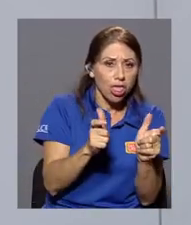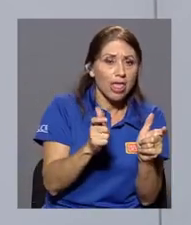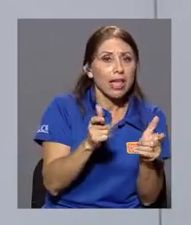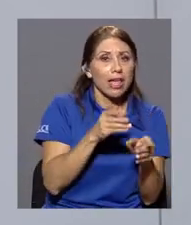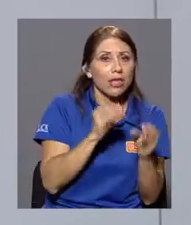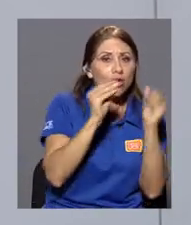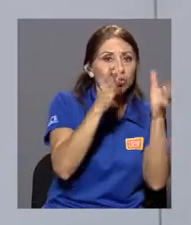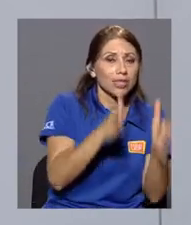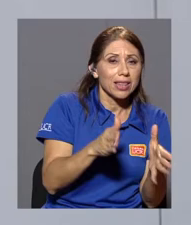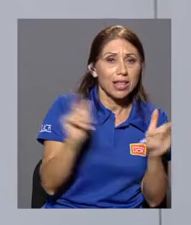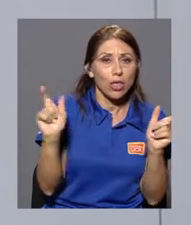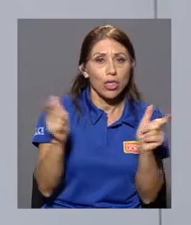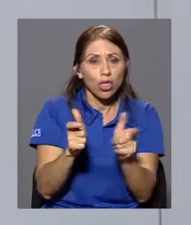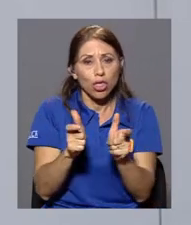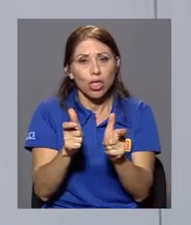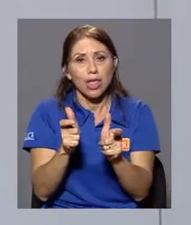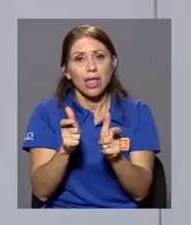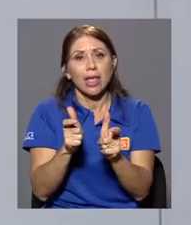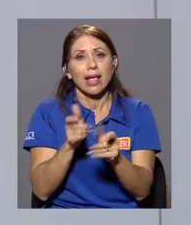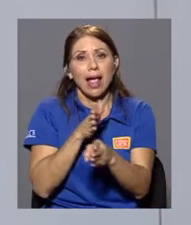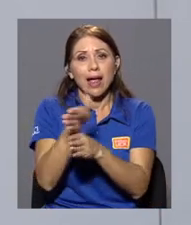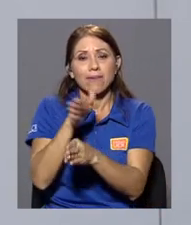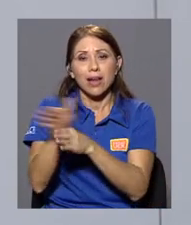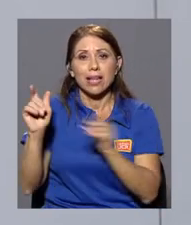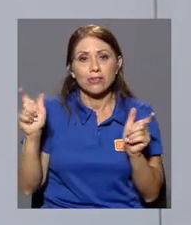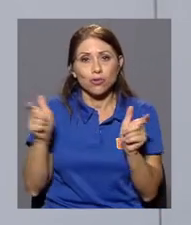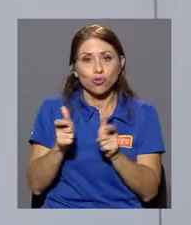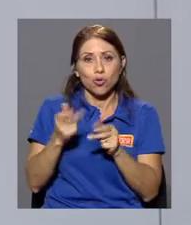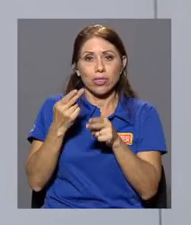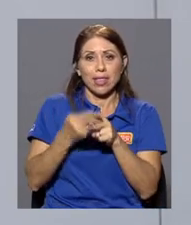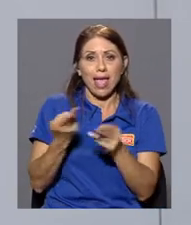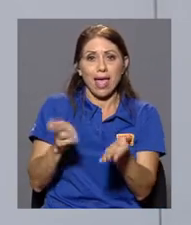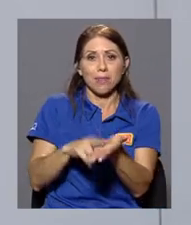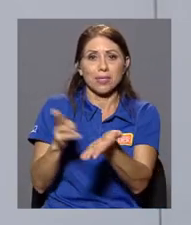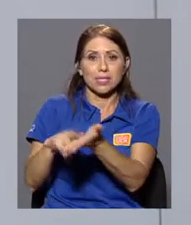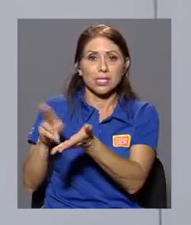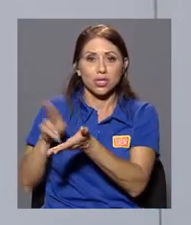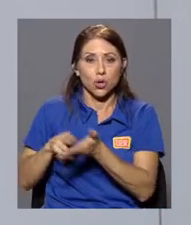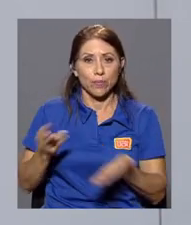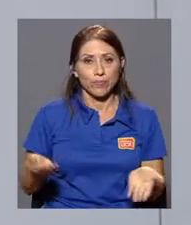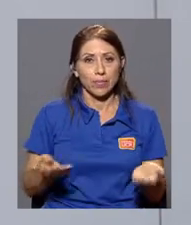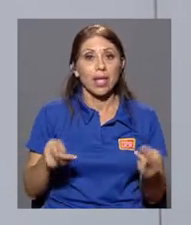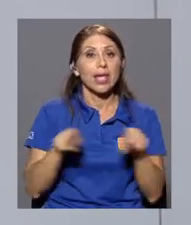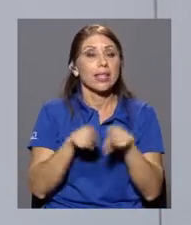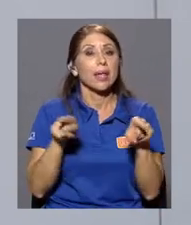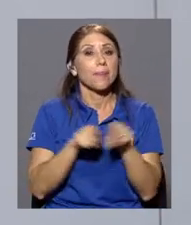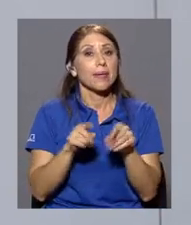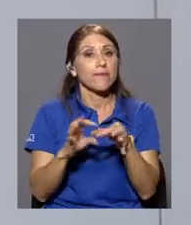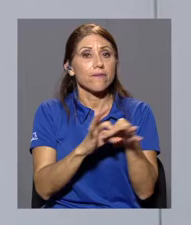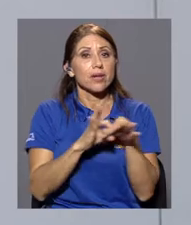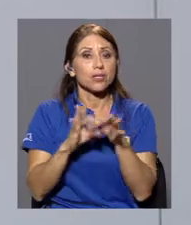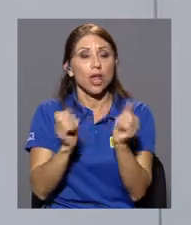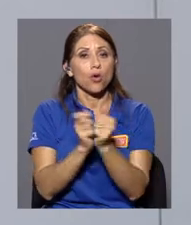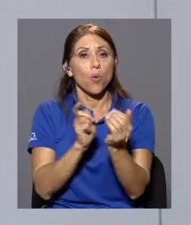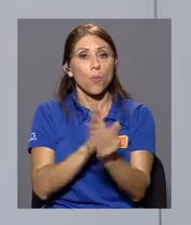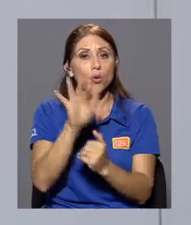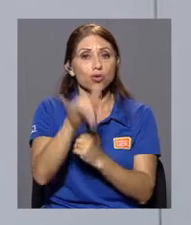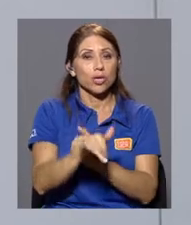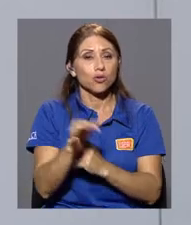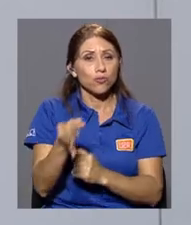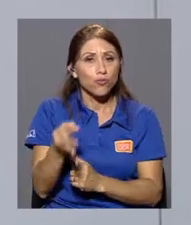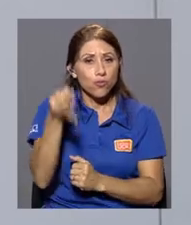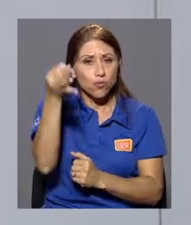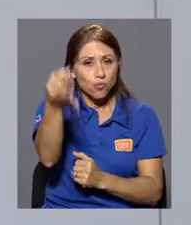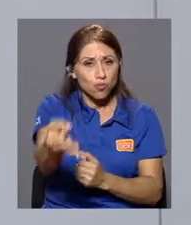admisión. Y el recinto, en relación con proyectos futuros que ya están planificados, se